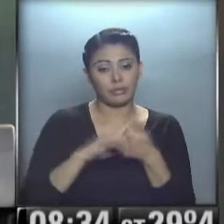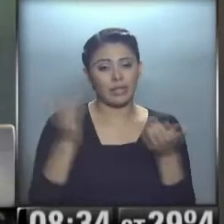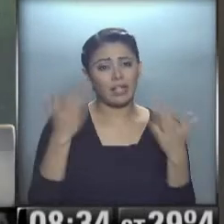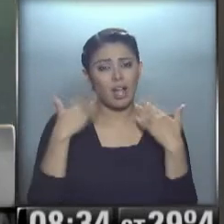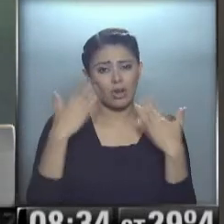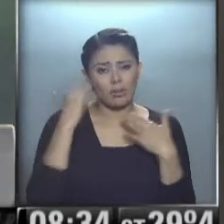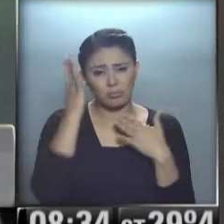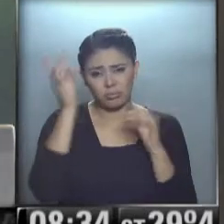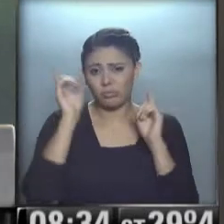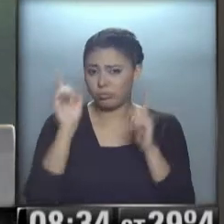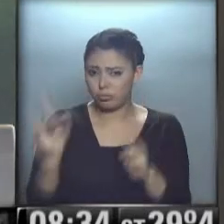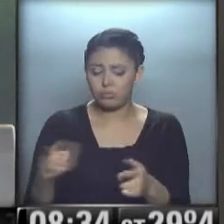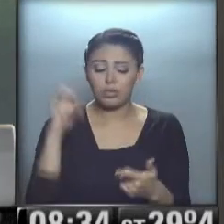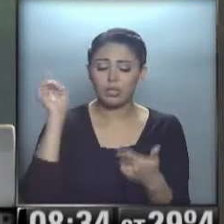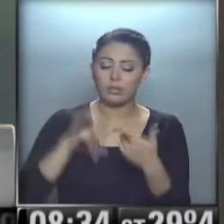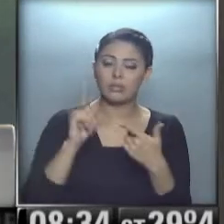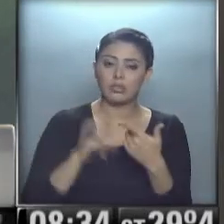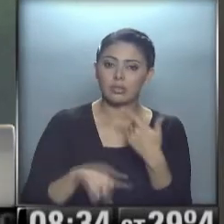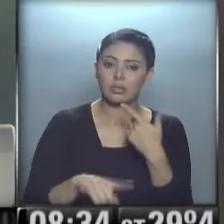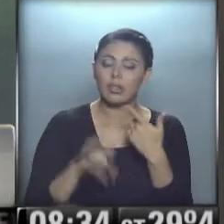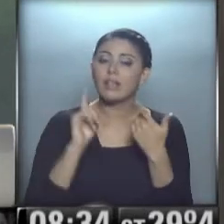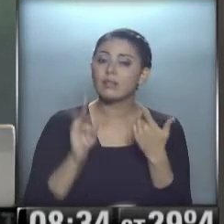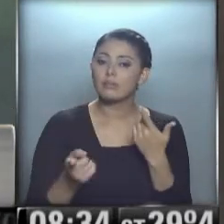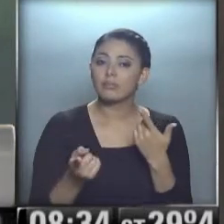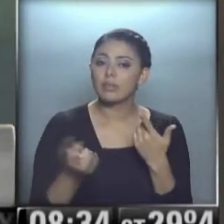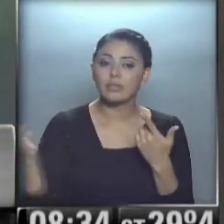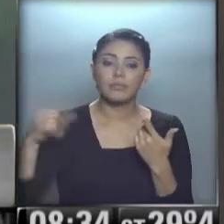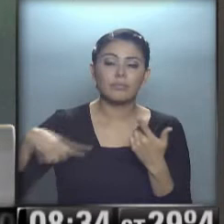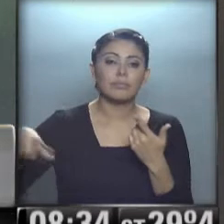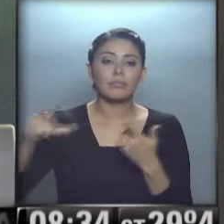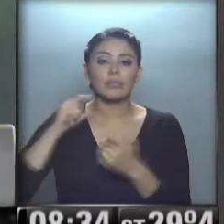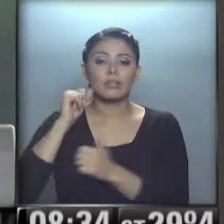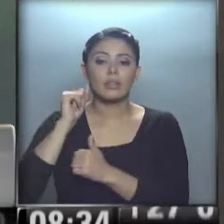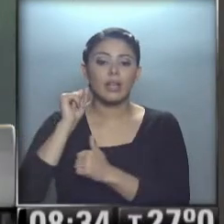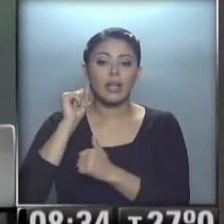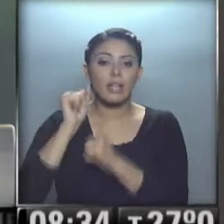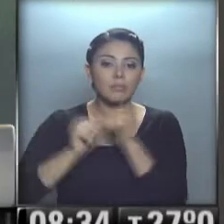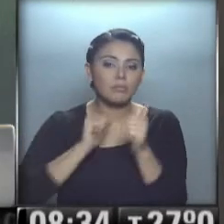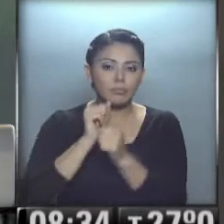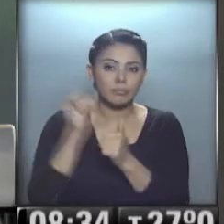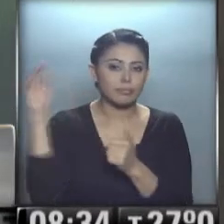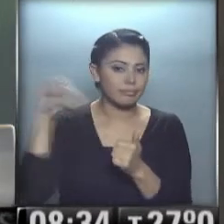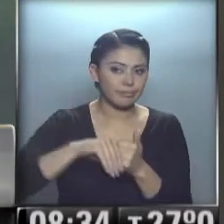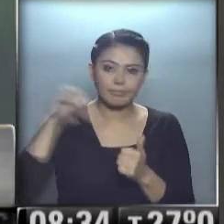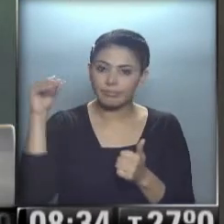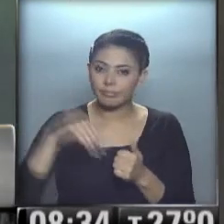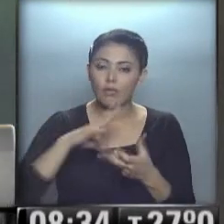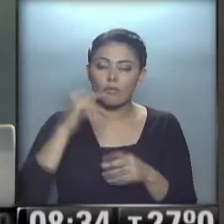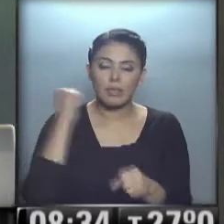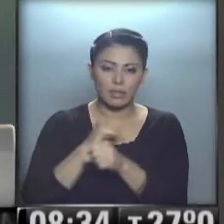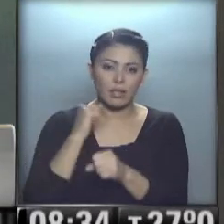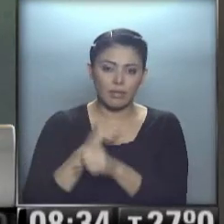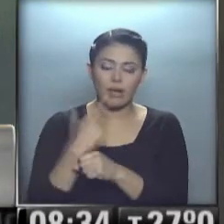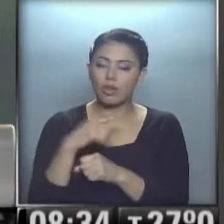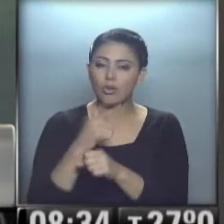calor. Segundo, una insuficiencia de una gestión adecuada por parte de las empresas para garantizar